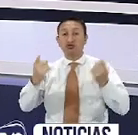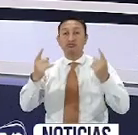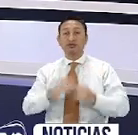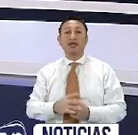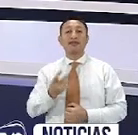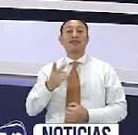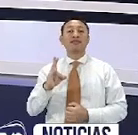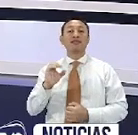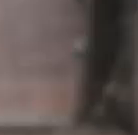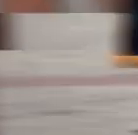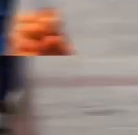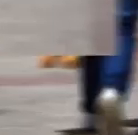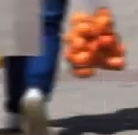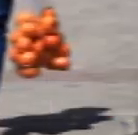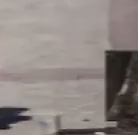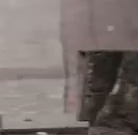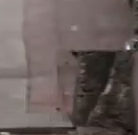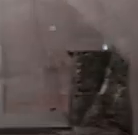17 de octubre.